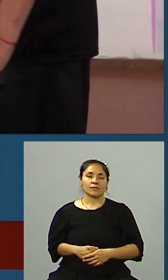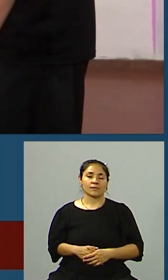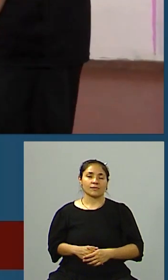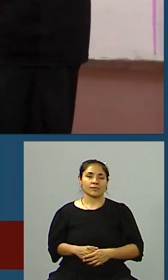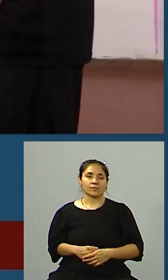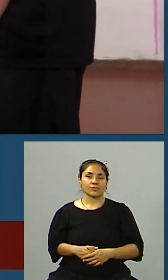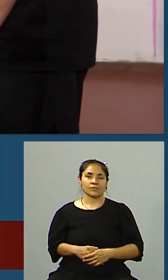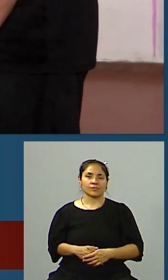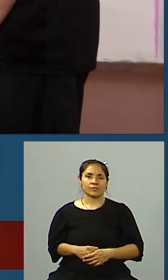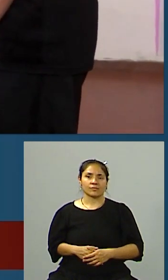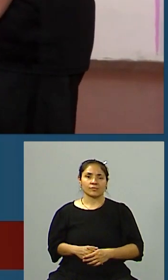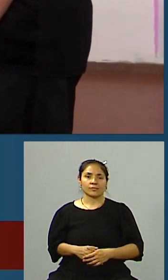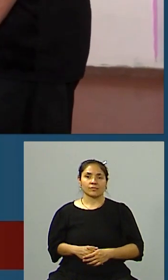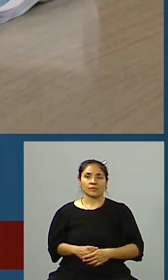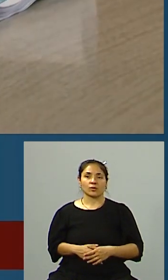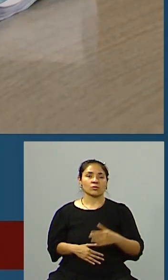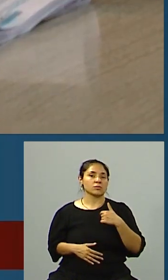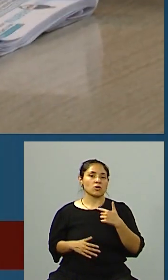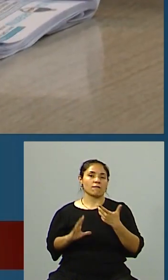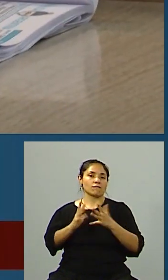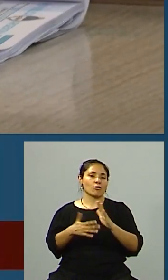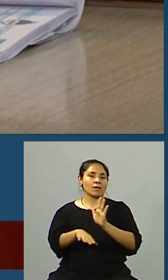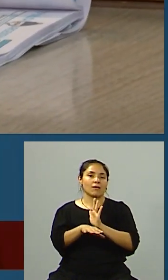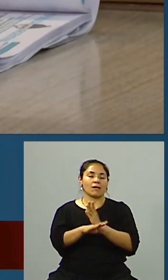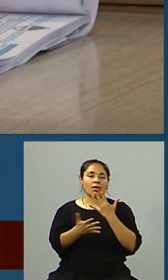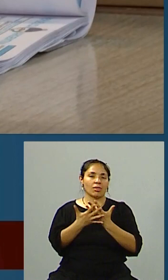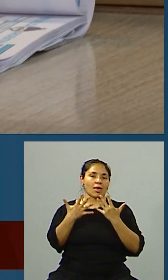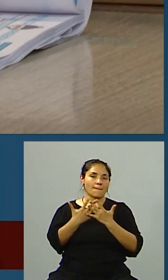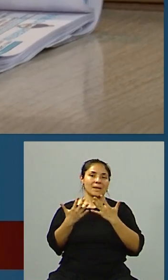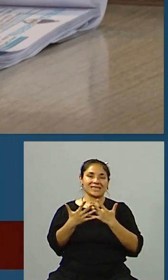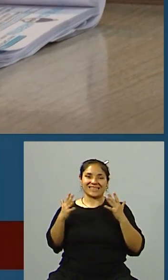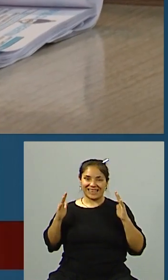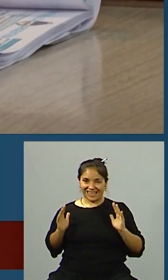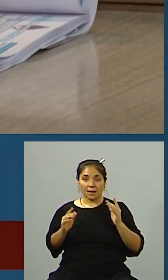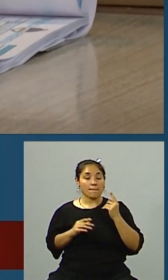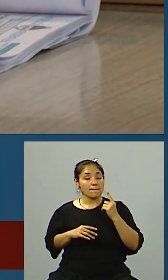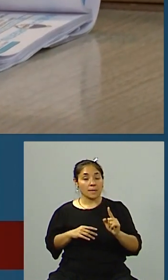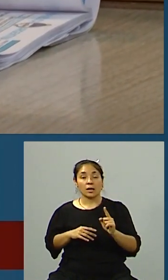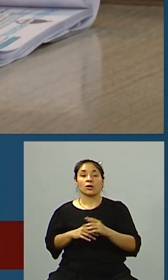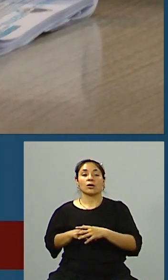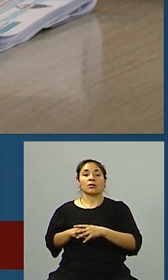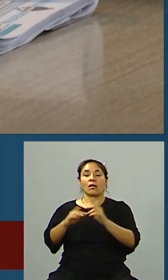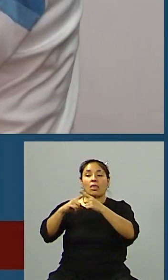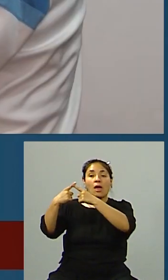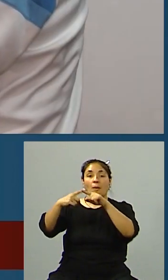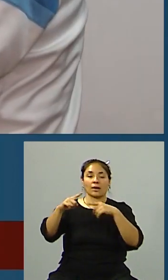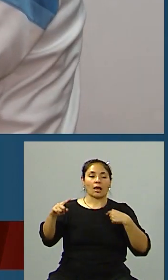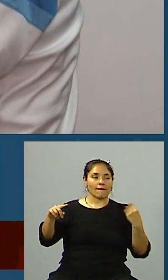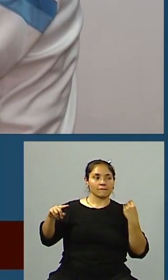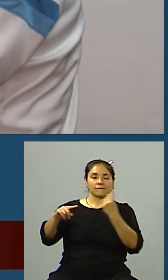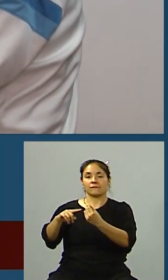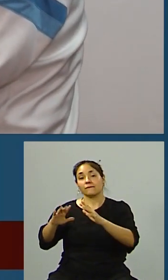tener presidente. Ahora, eso no implica que quieran participar de la pelea, y es ahí donde